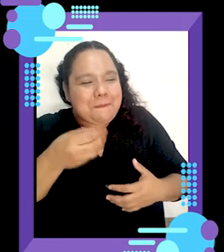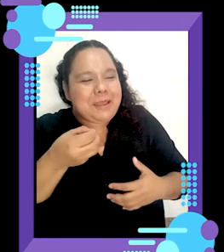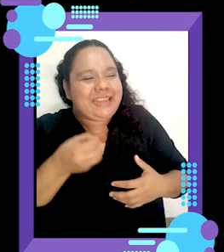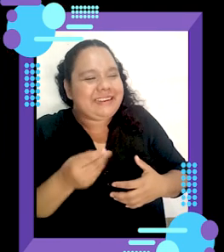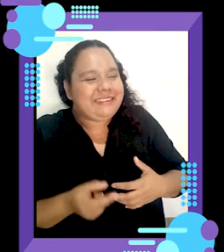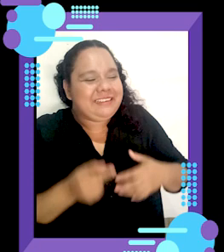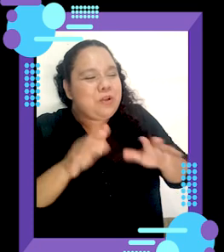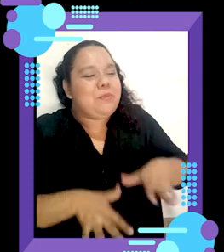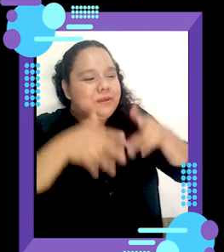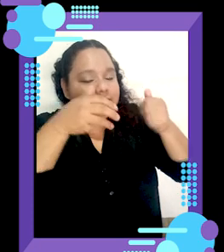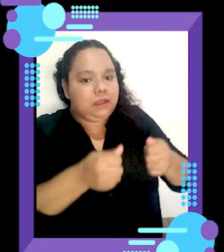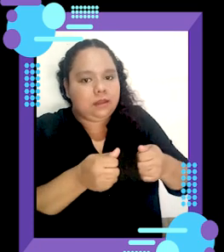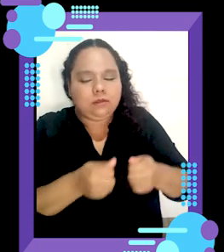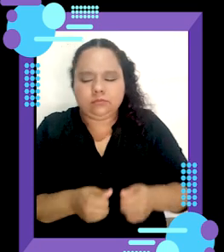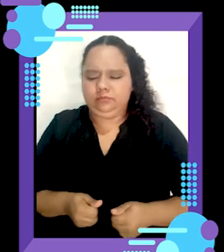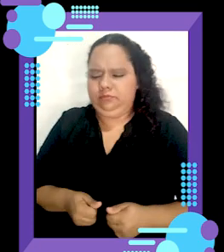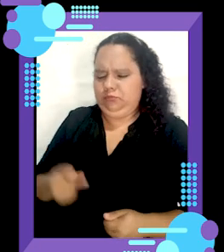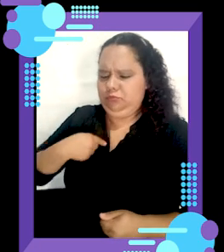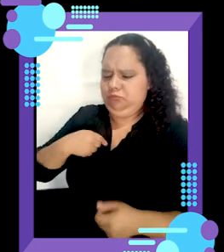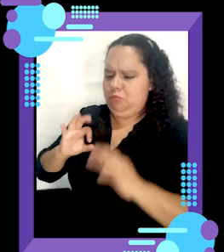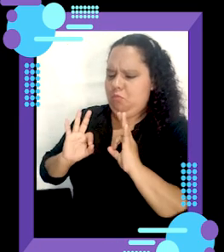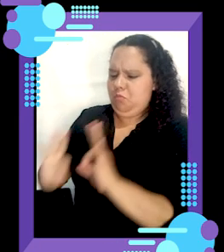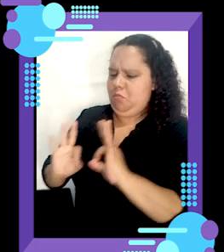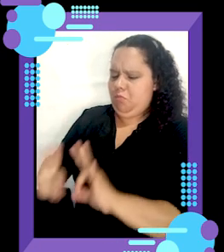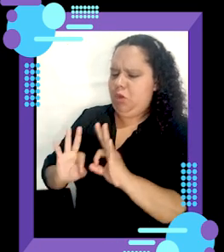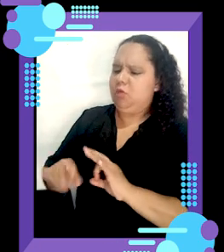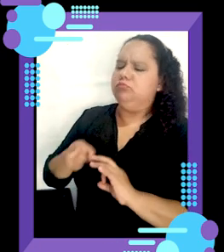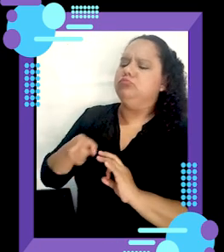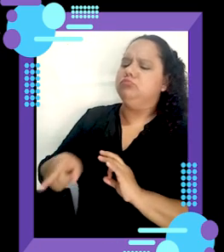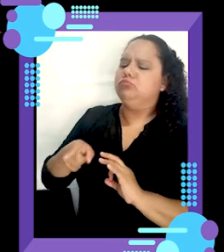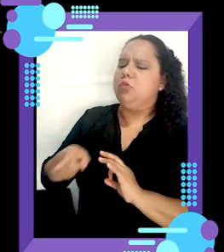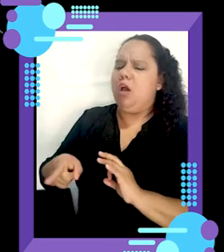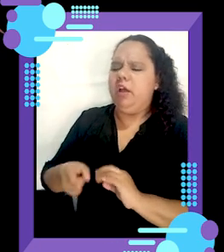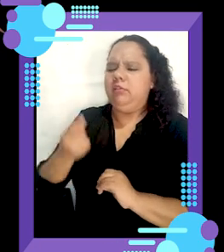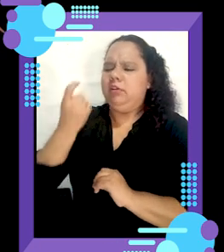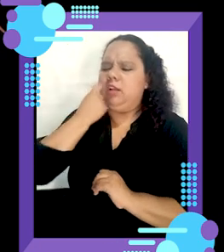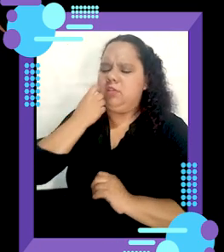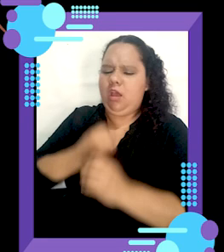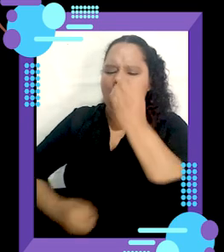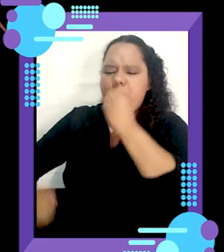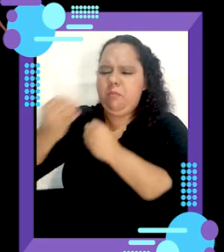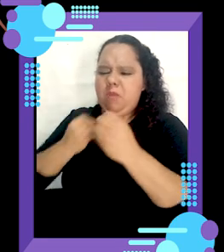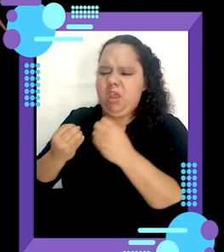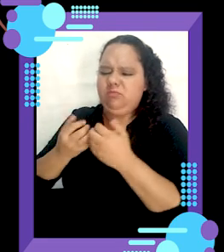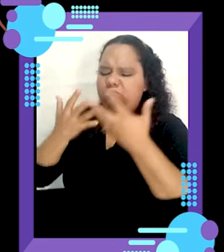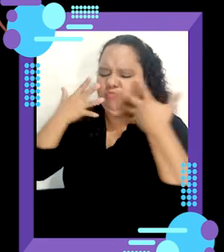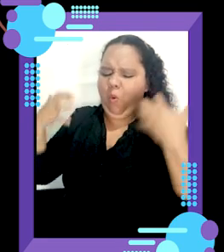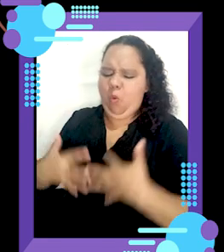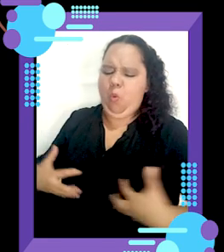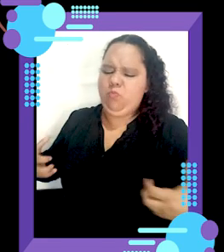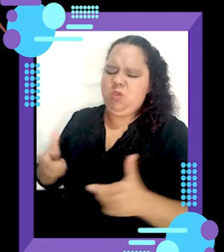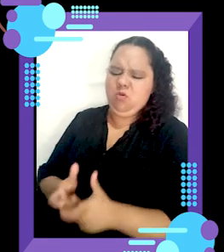está?». Entonces el perro le responde: «Yo estoy muy bien, ¿y usted?». «Me acabo de comer a un